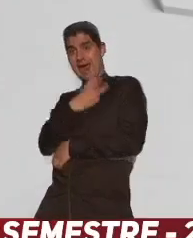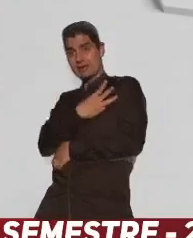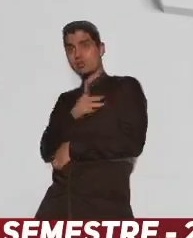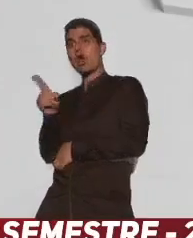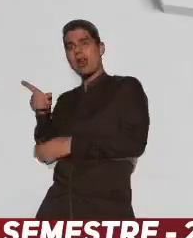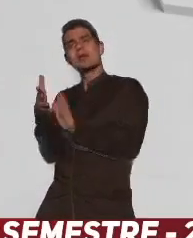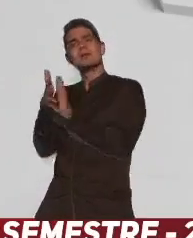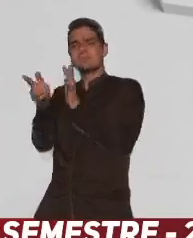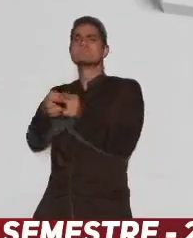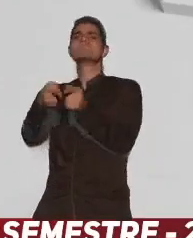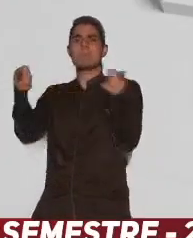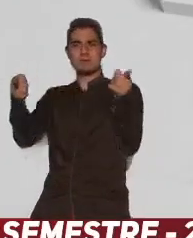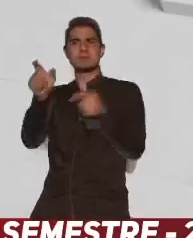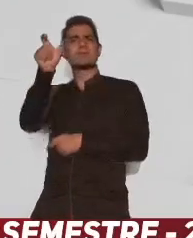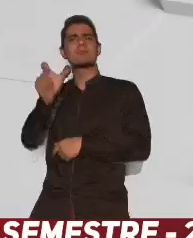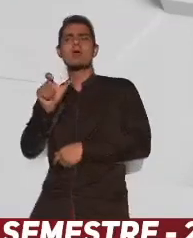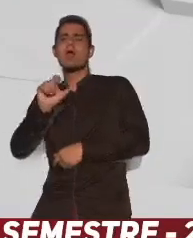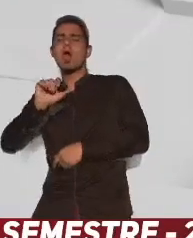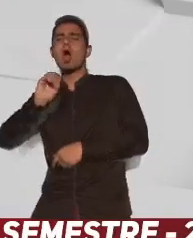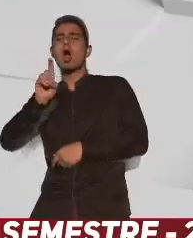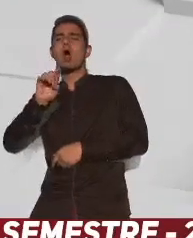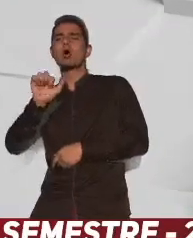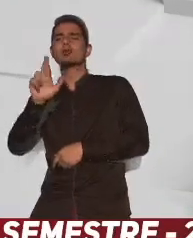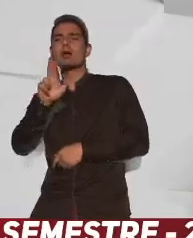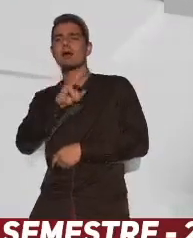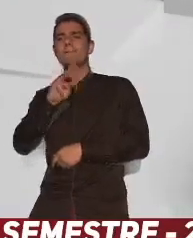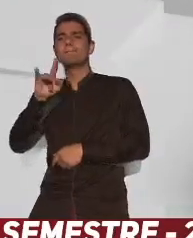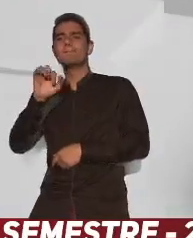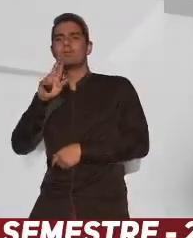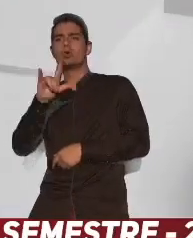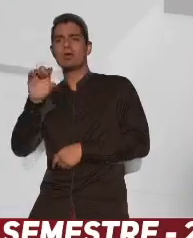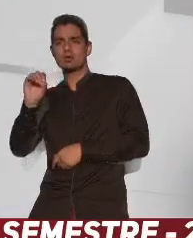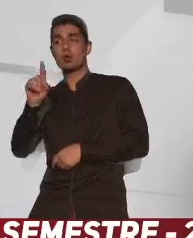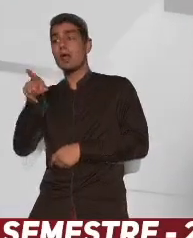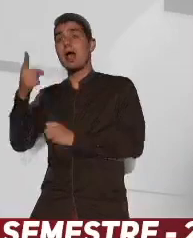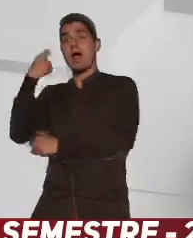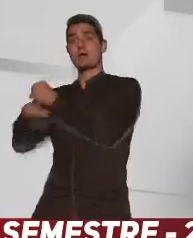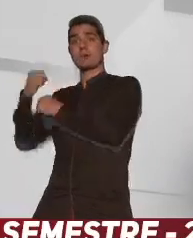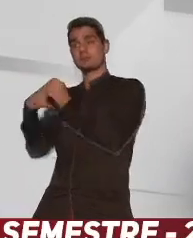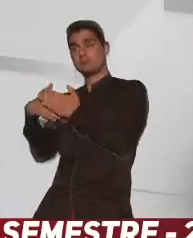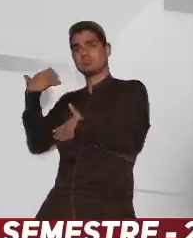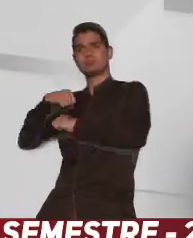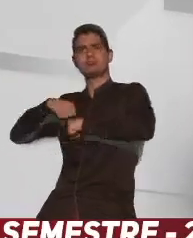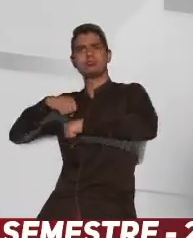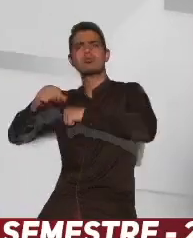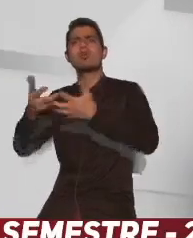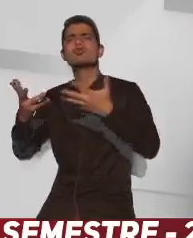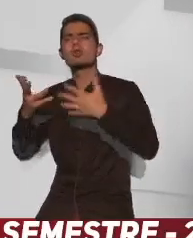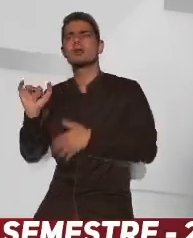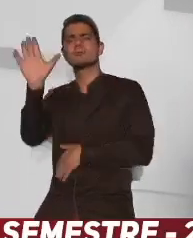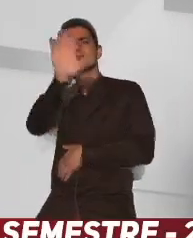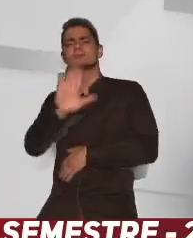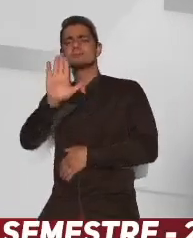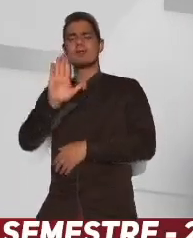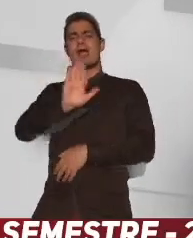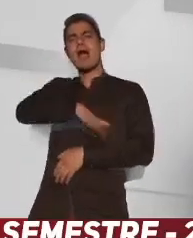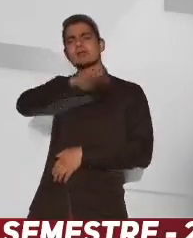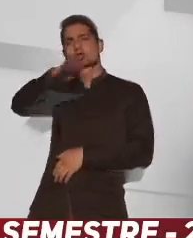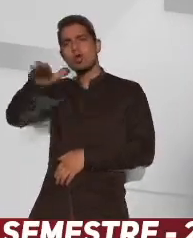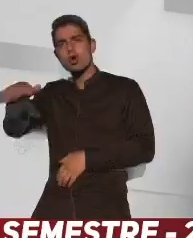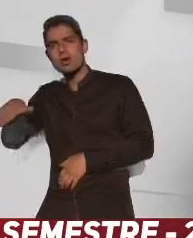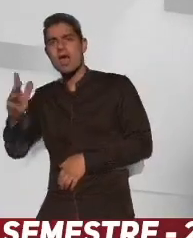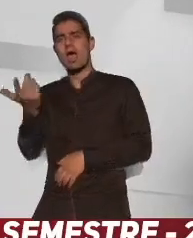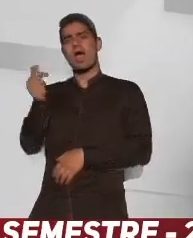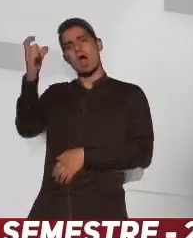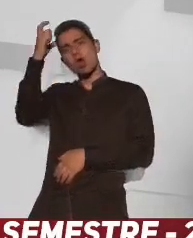trabajo que se adelanta desde el año pasado allí, en su amplia jurisdicción, los departamentos de Antioquia, Córdoba, el departamento de